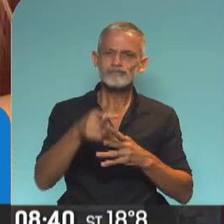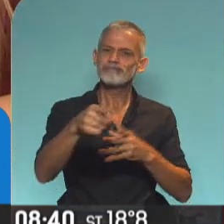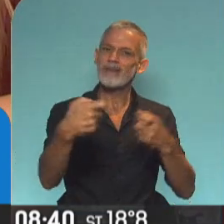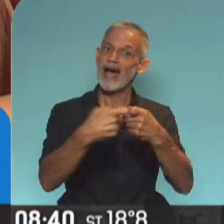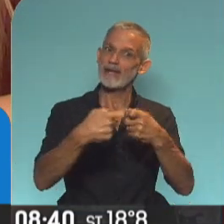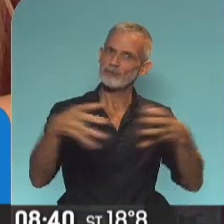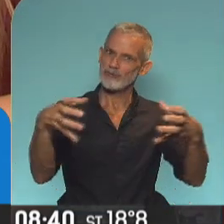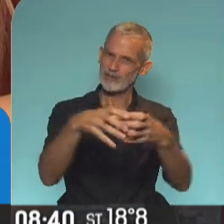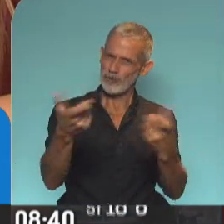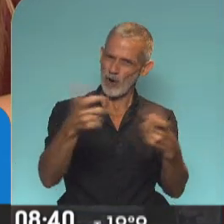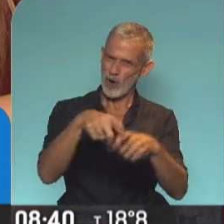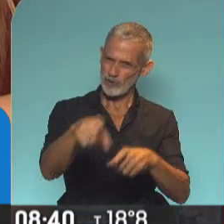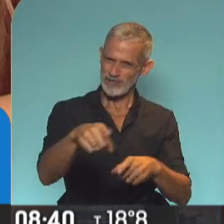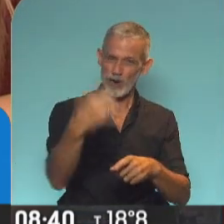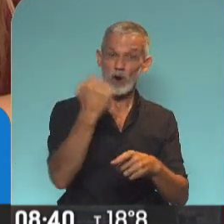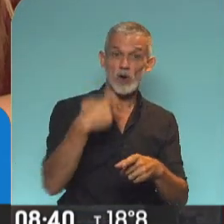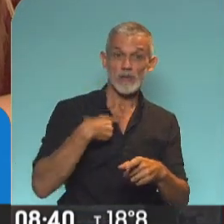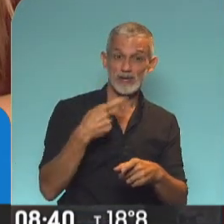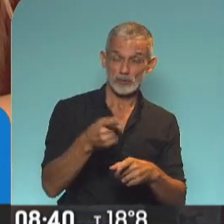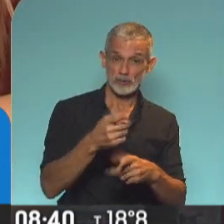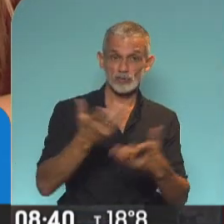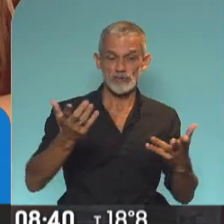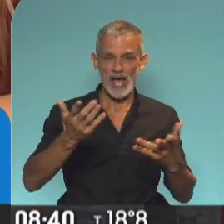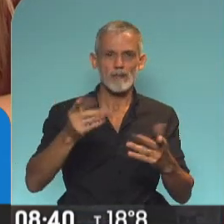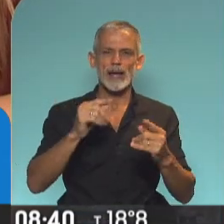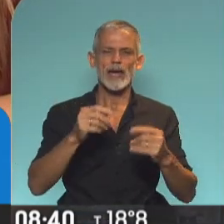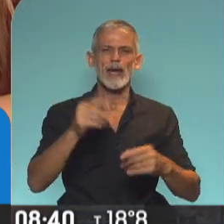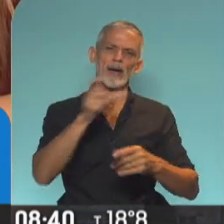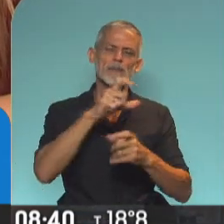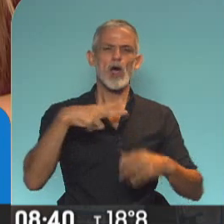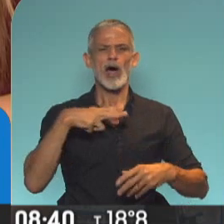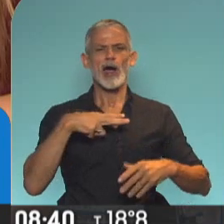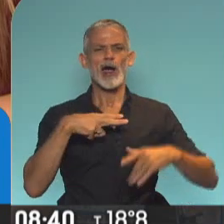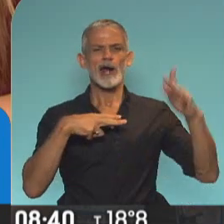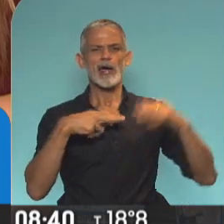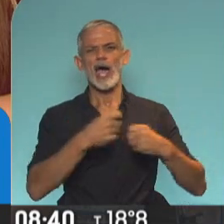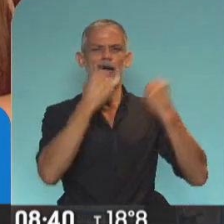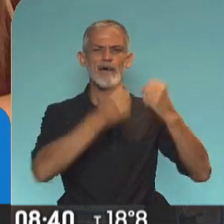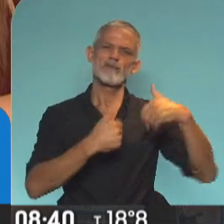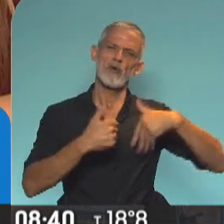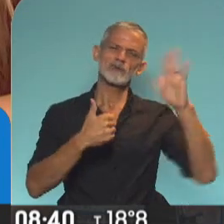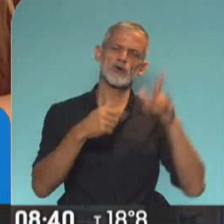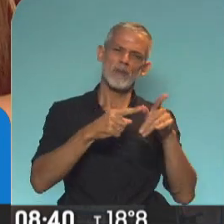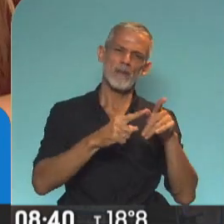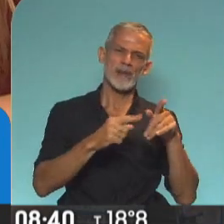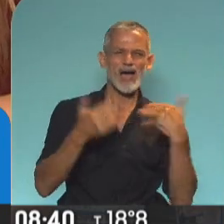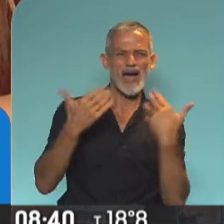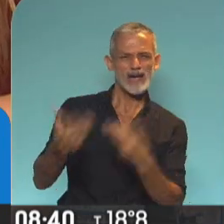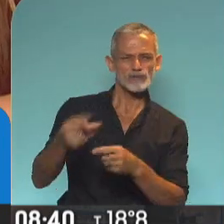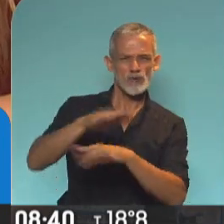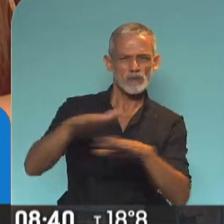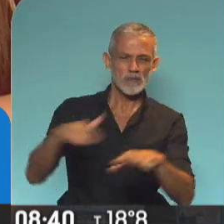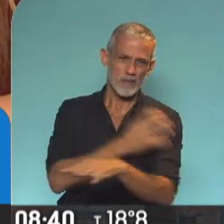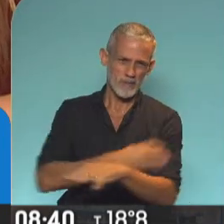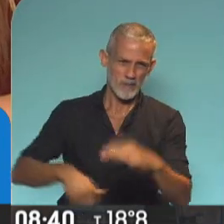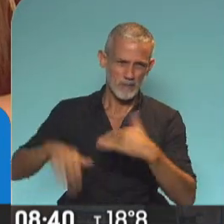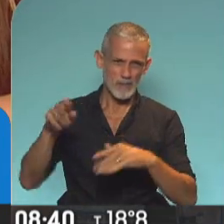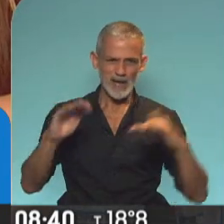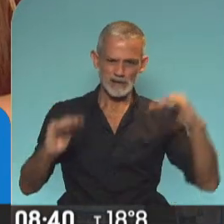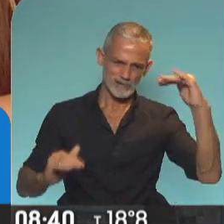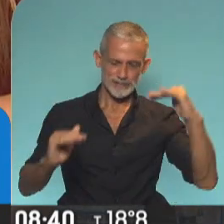IVA debería aplicarse siempre por igual al consumidor final, porque cuando uno diferencia en el medio de la cadena, no sabe si luego